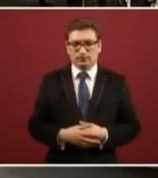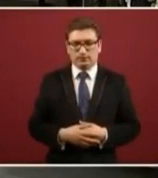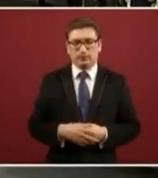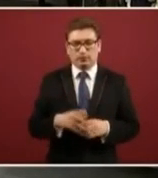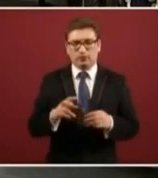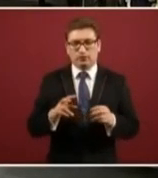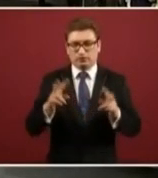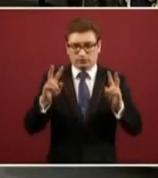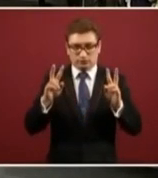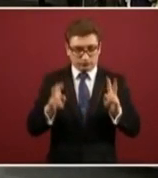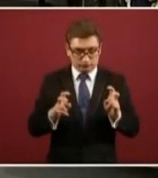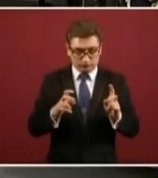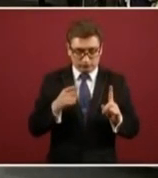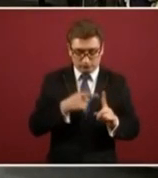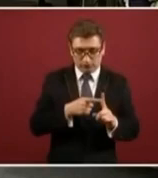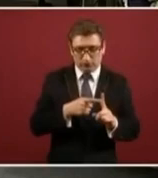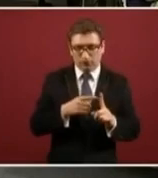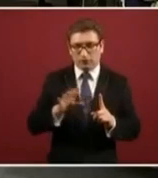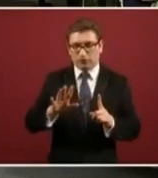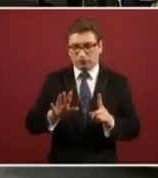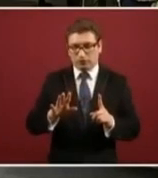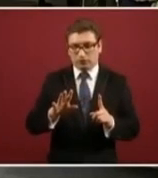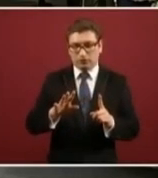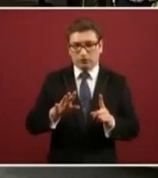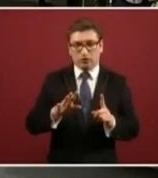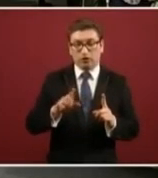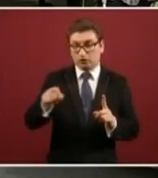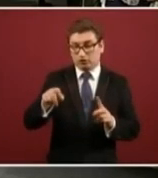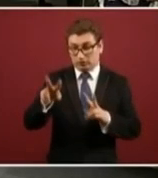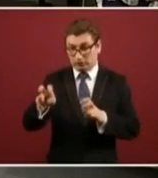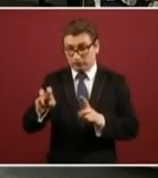Sobre el tema. Bueno, una más sobre el tema y ahorita